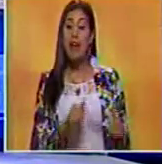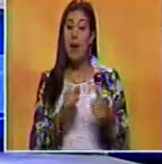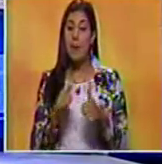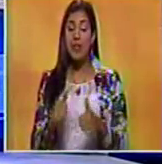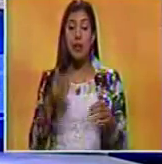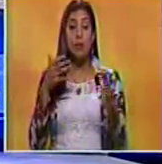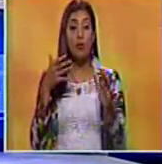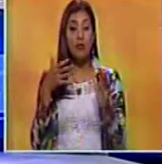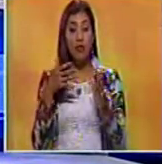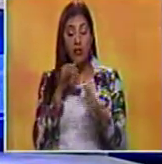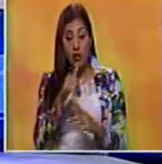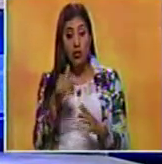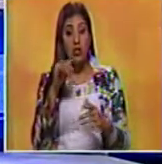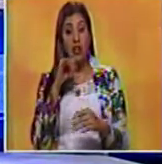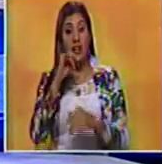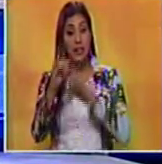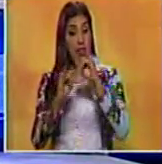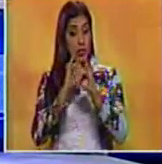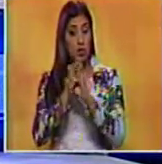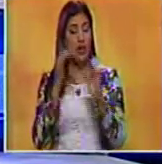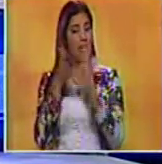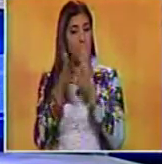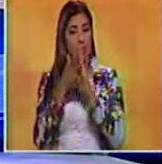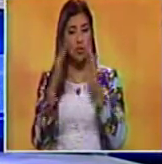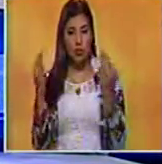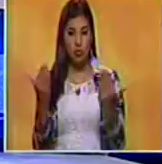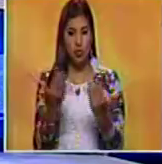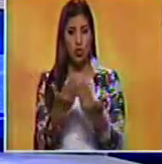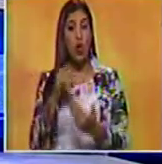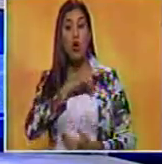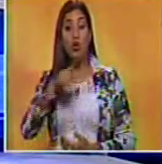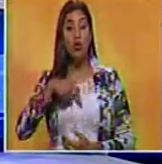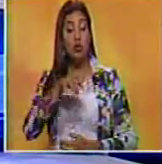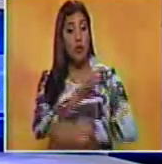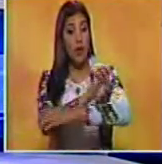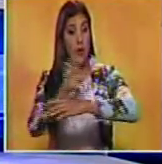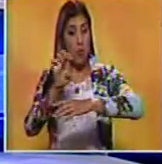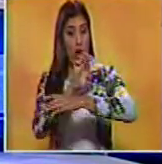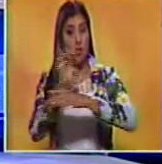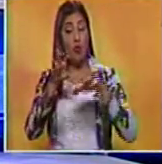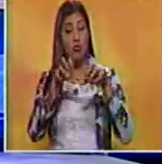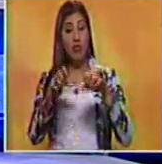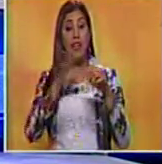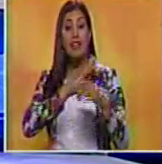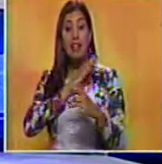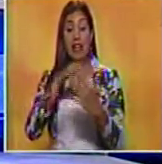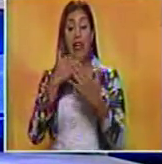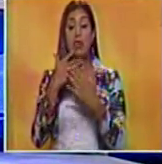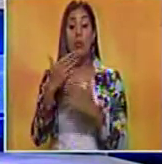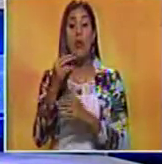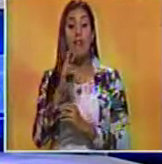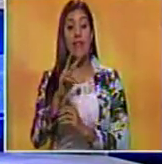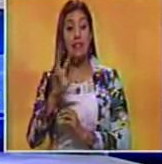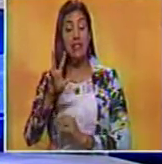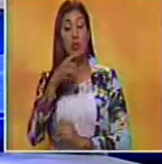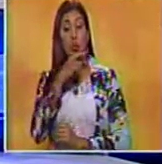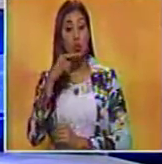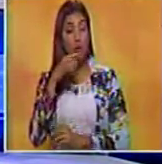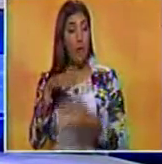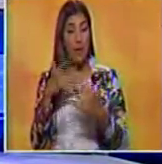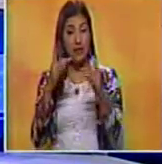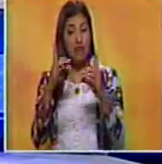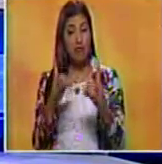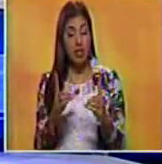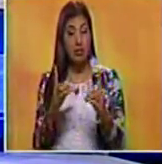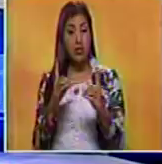Iniciamos el recorrido por las notas internacionales en lo que pasa en el mundo. Lo hacemos en Ecuador. La Interpol tiene hasta el próximo 23 de octubre para